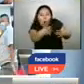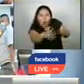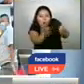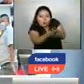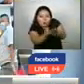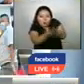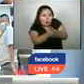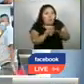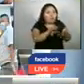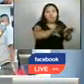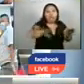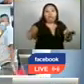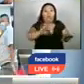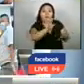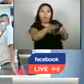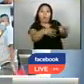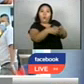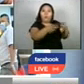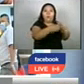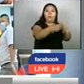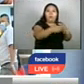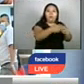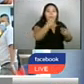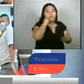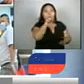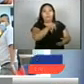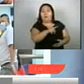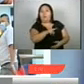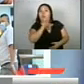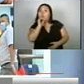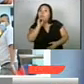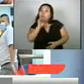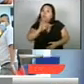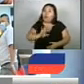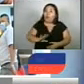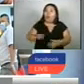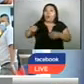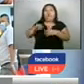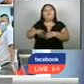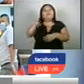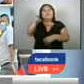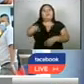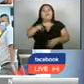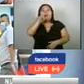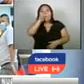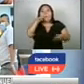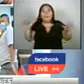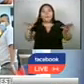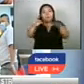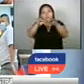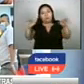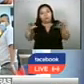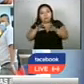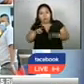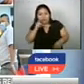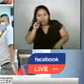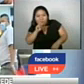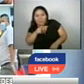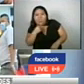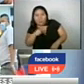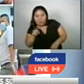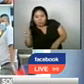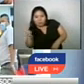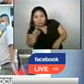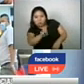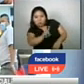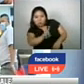ubicados en los curules del mismo partido tricolor. Según anunció, la cuenta institucional de la Asamblea no se identificó